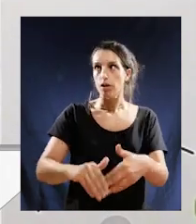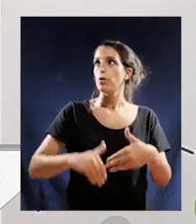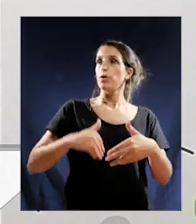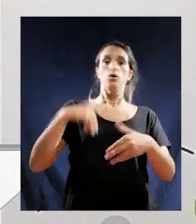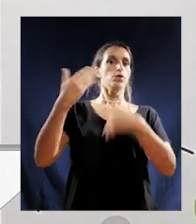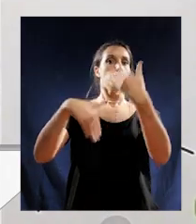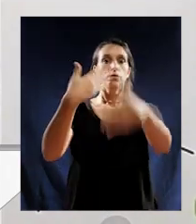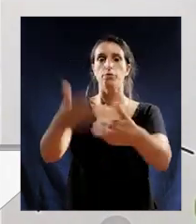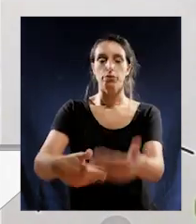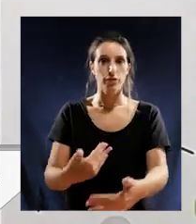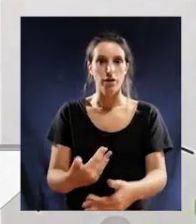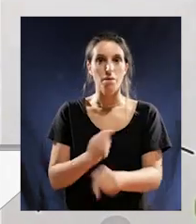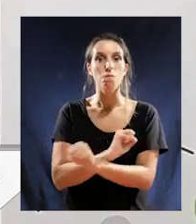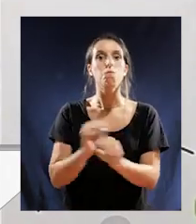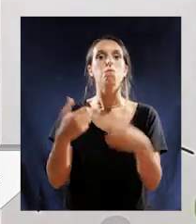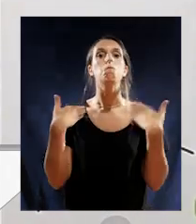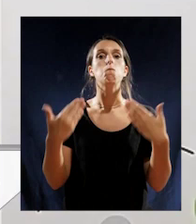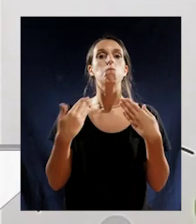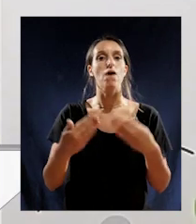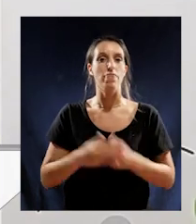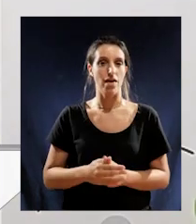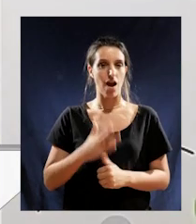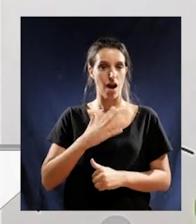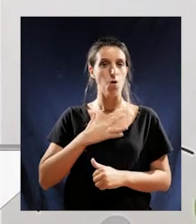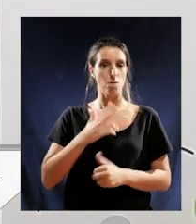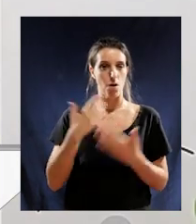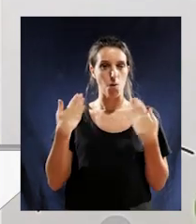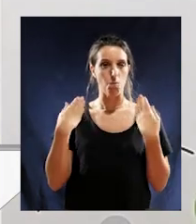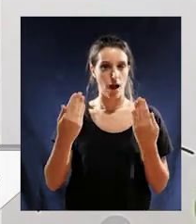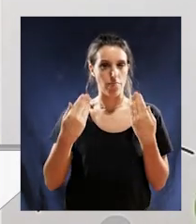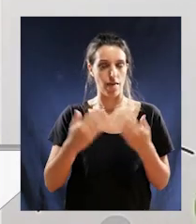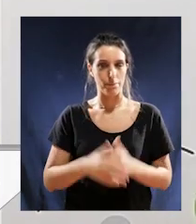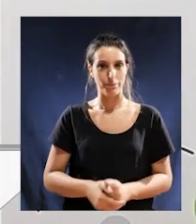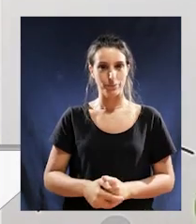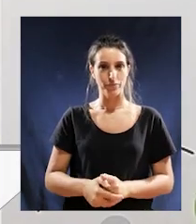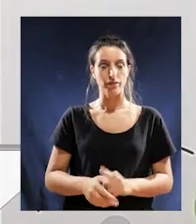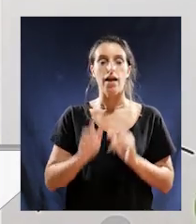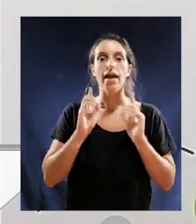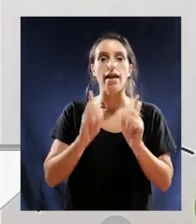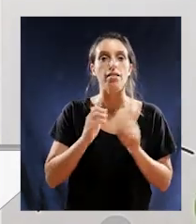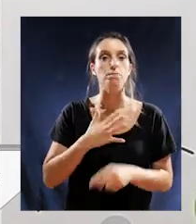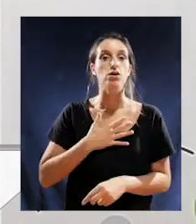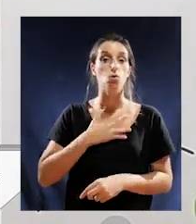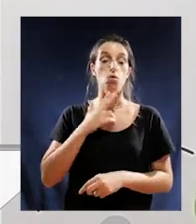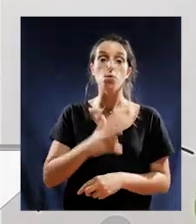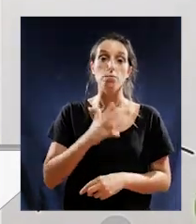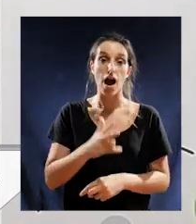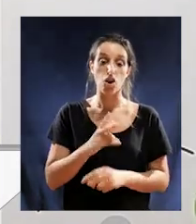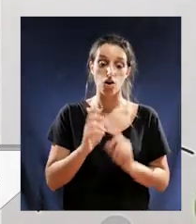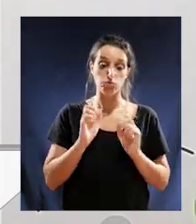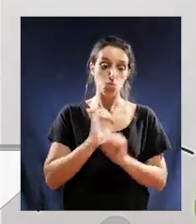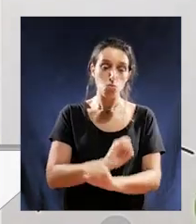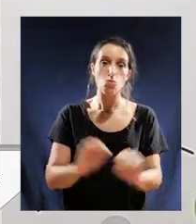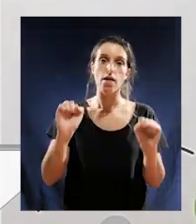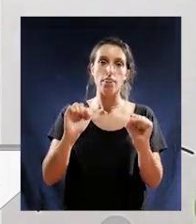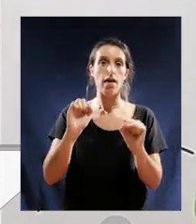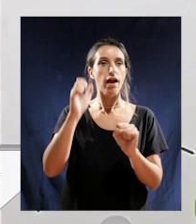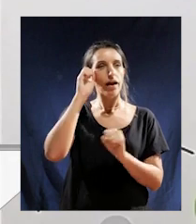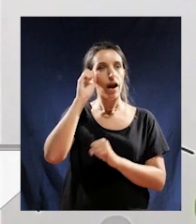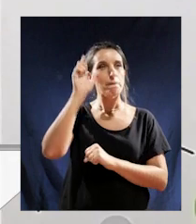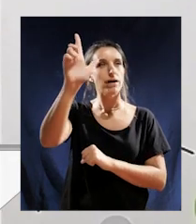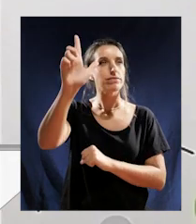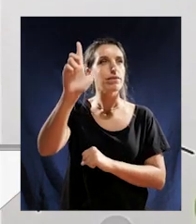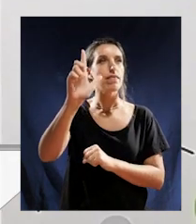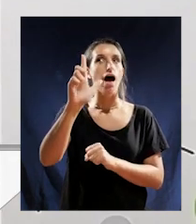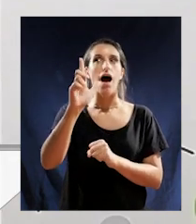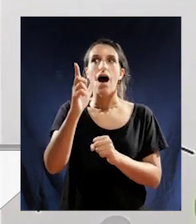en los momentos más difíciles sacamos adelante unos recursos bien y sospechábamos que teníamos y también que que